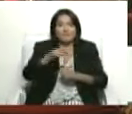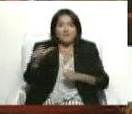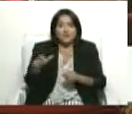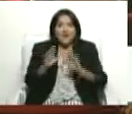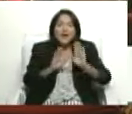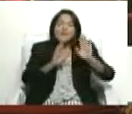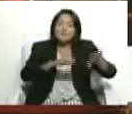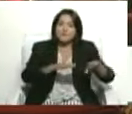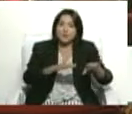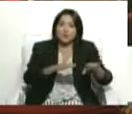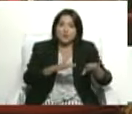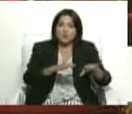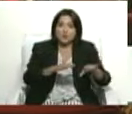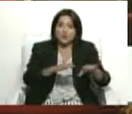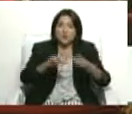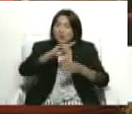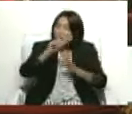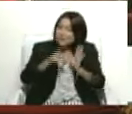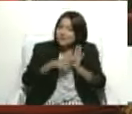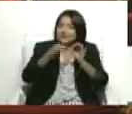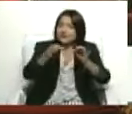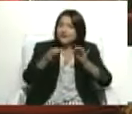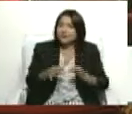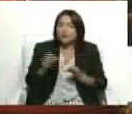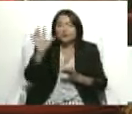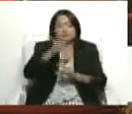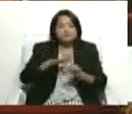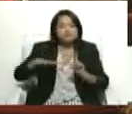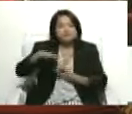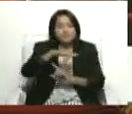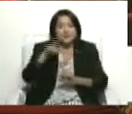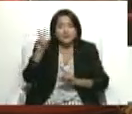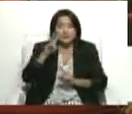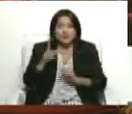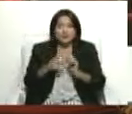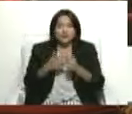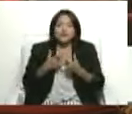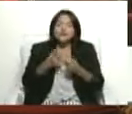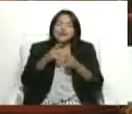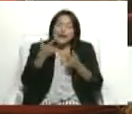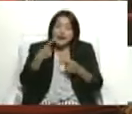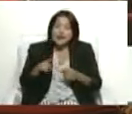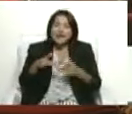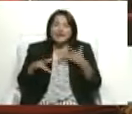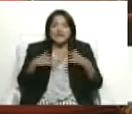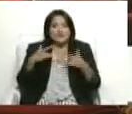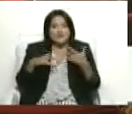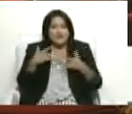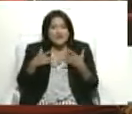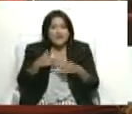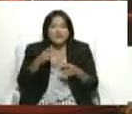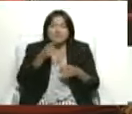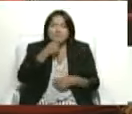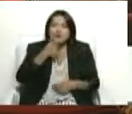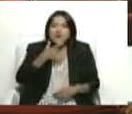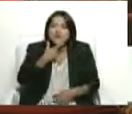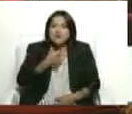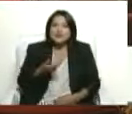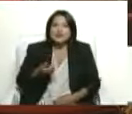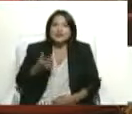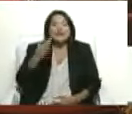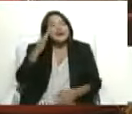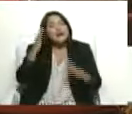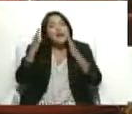la totalidad y la integridad del territorio nacional. Así que vamos a tener una agenda intensa, bonita,